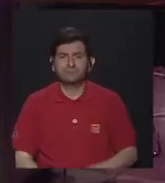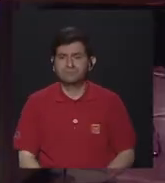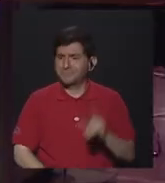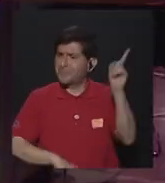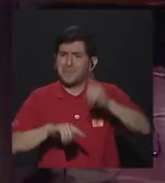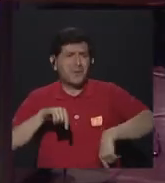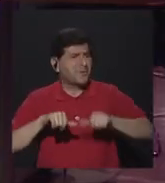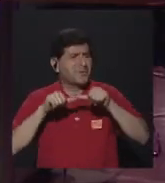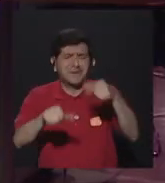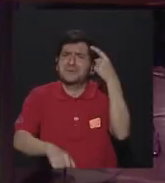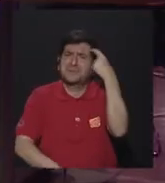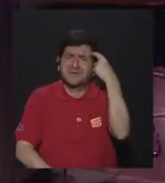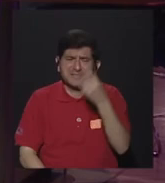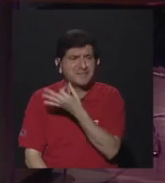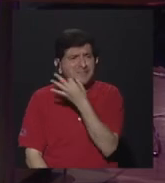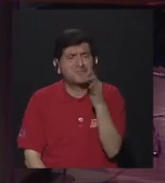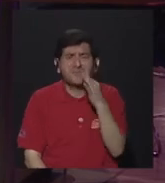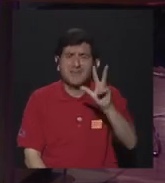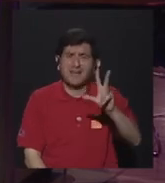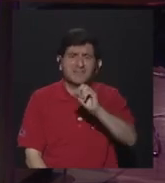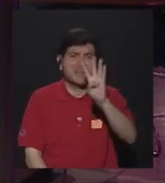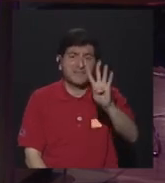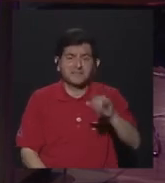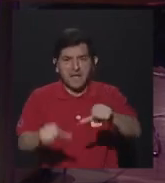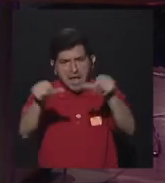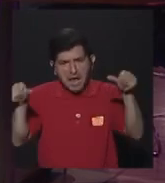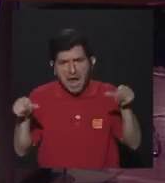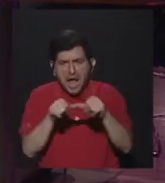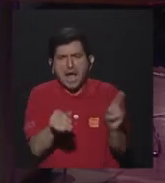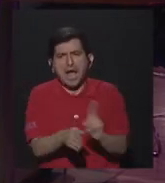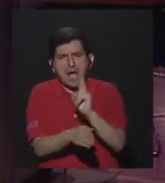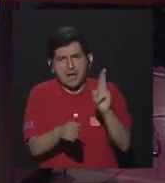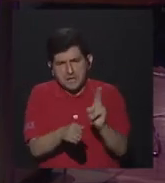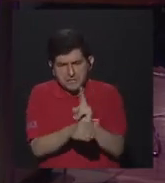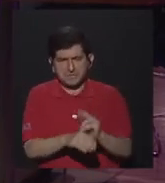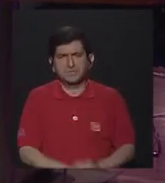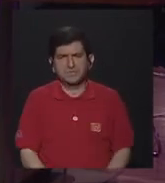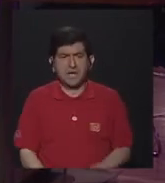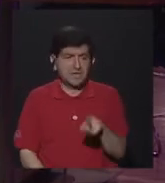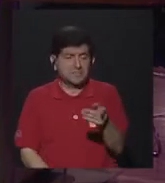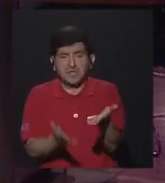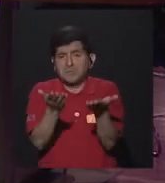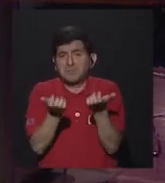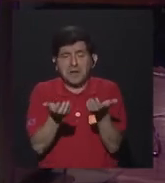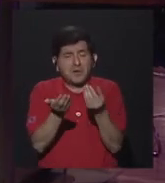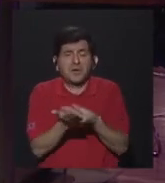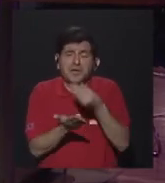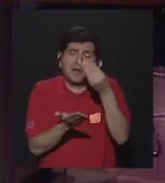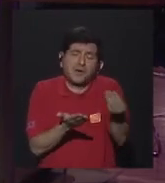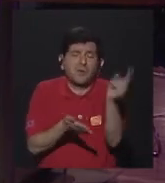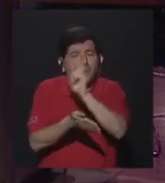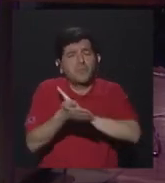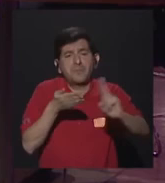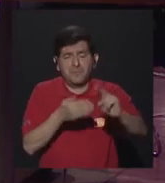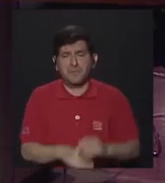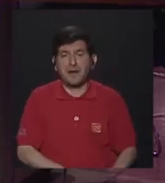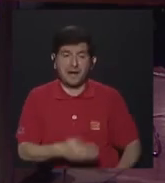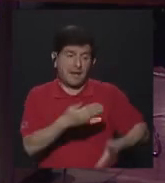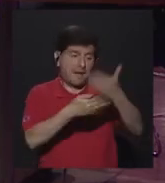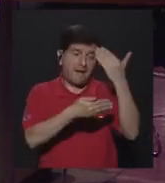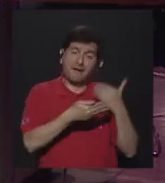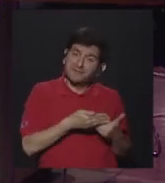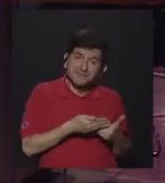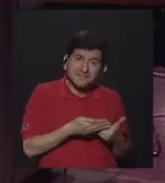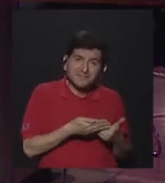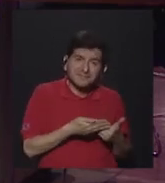no podemos seguir pensando en finca tres y cuatro como áreas deben utilizarse para luego que la universidad los compro o las adquirió inicialmente